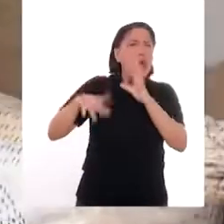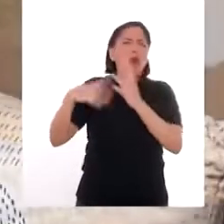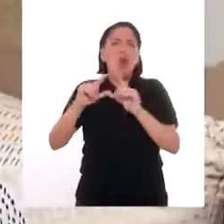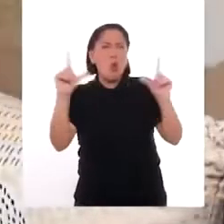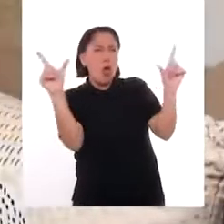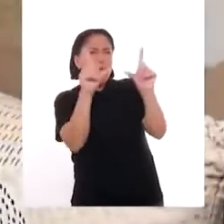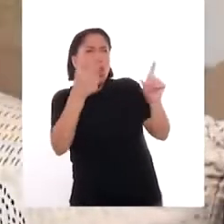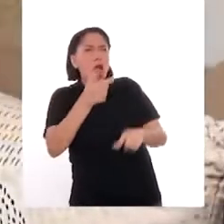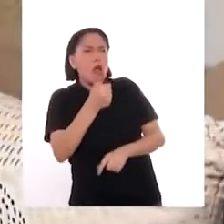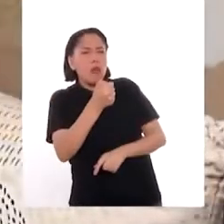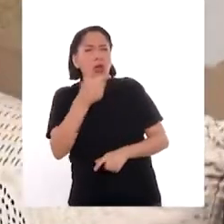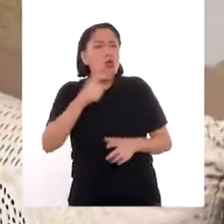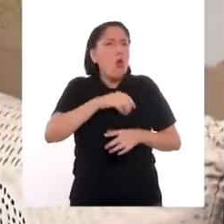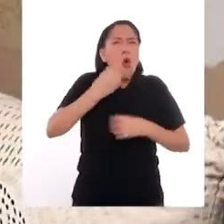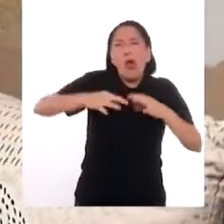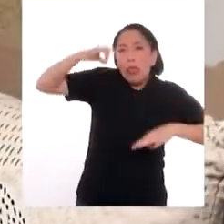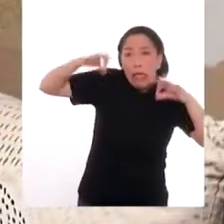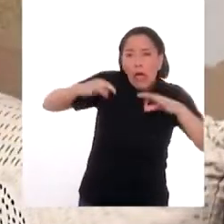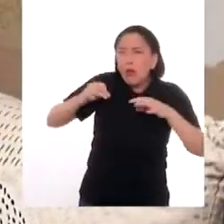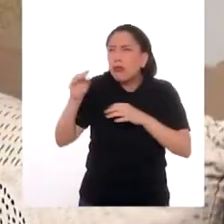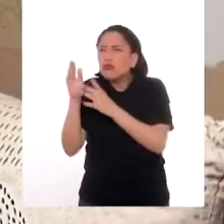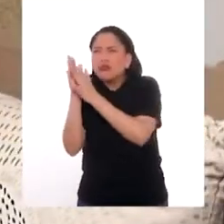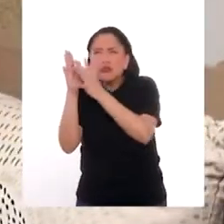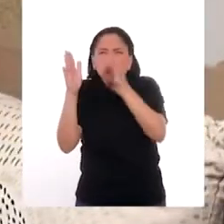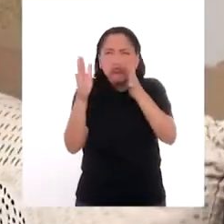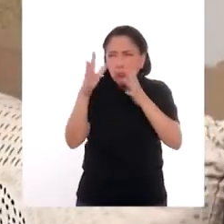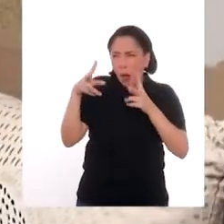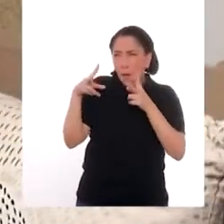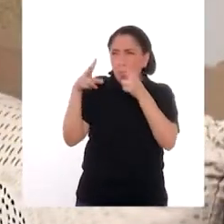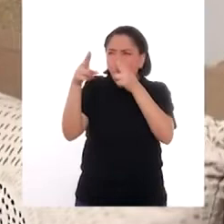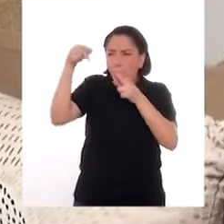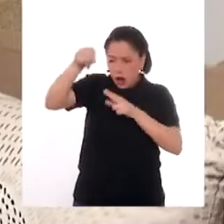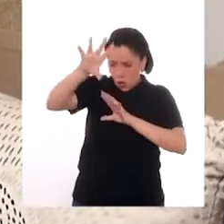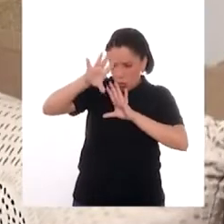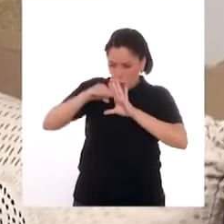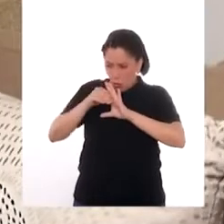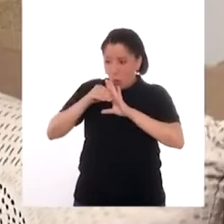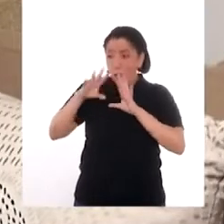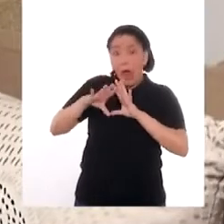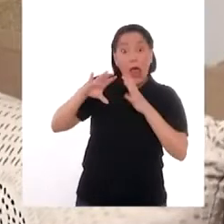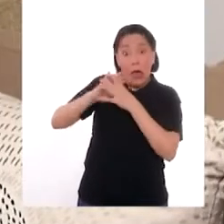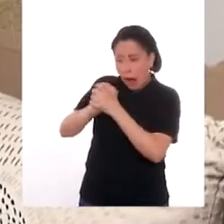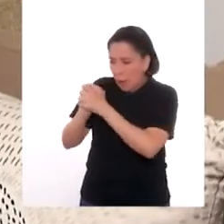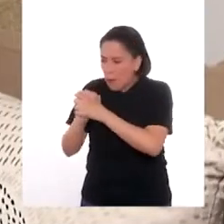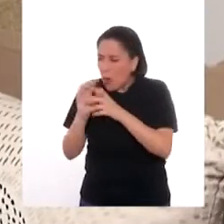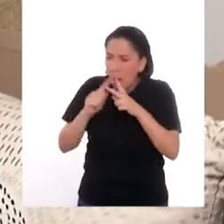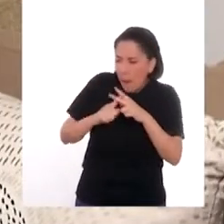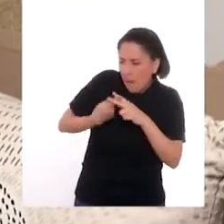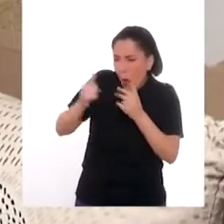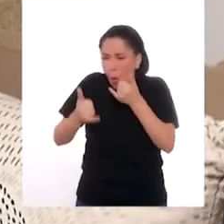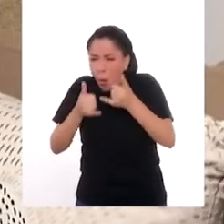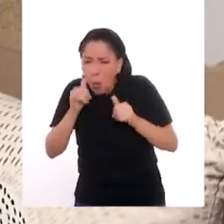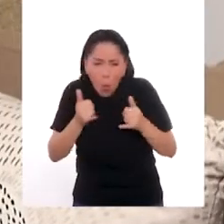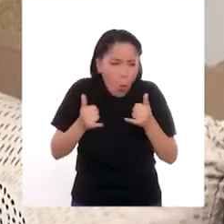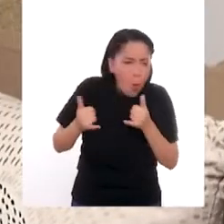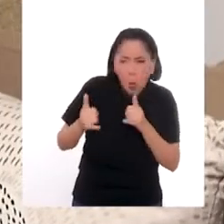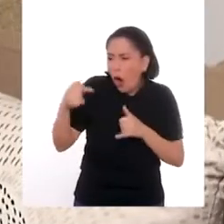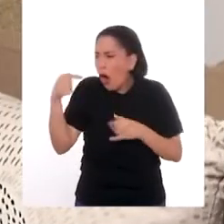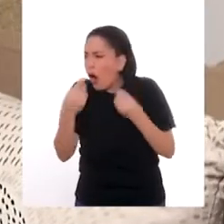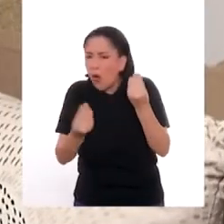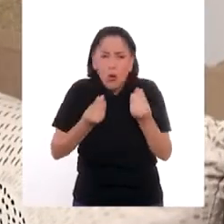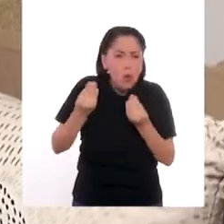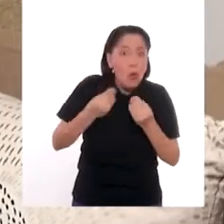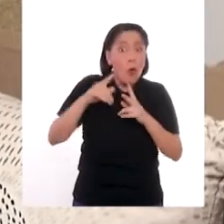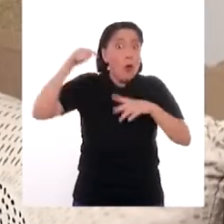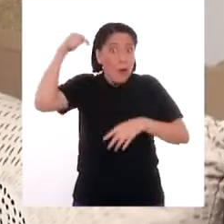novela, de alguna serie o de alguna obra de teatro. La escogen entre los amigos y empiezan a jugar, ¿no? A hacer diferentes roles.